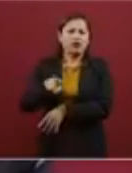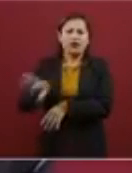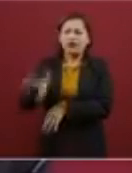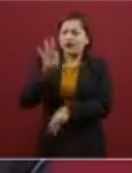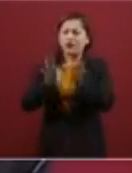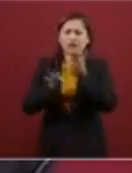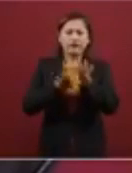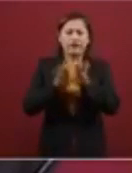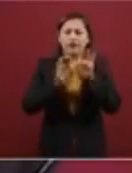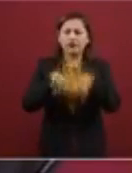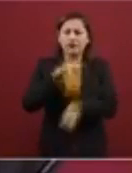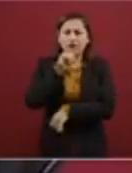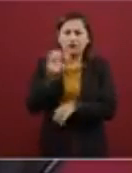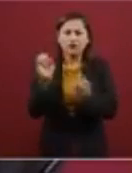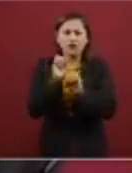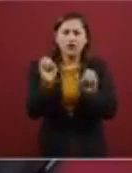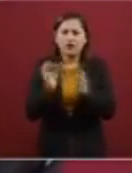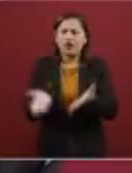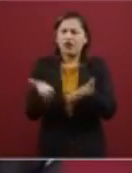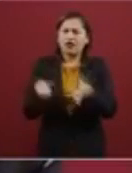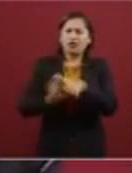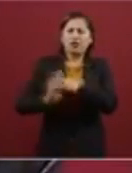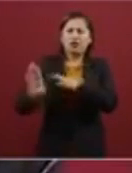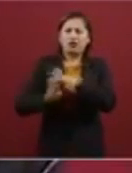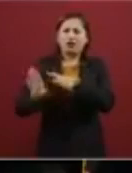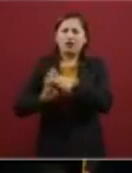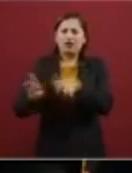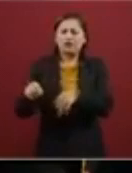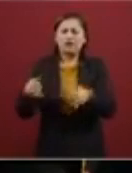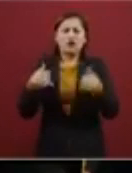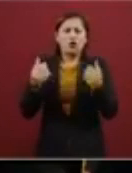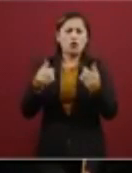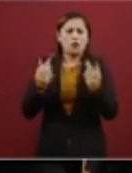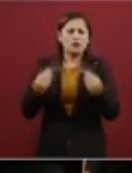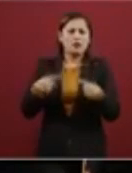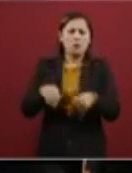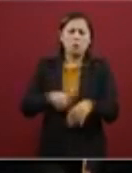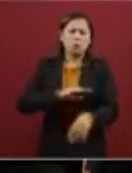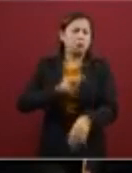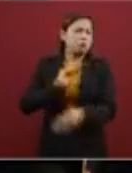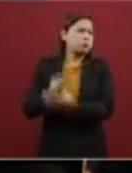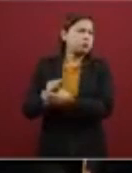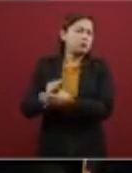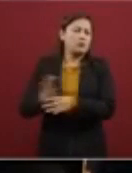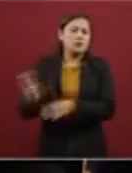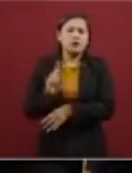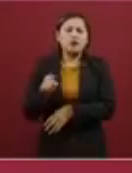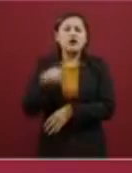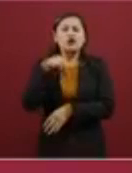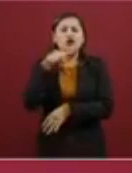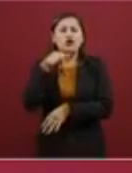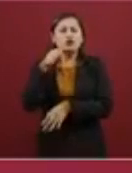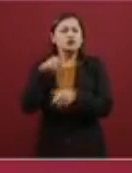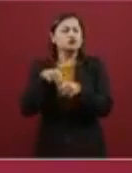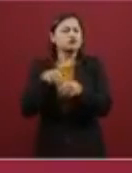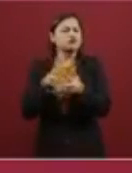la migración, se abandonó a los jóvenes, imperó la corrupción.